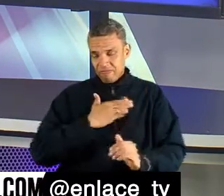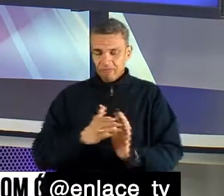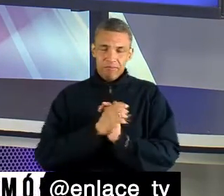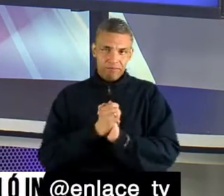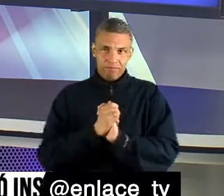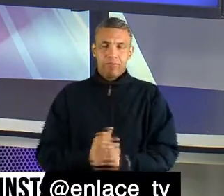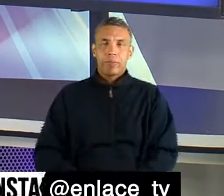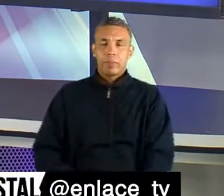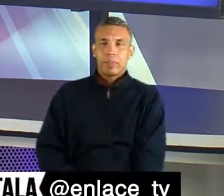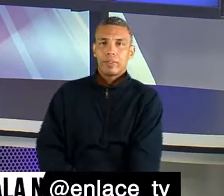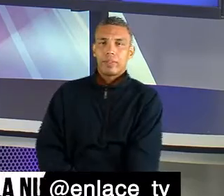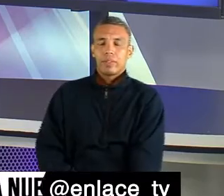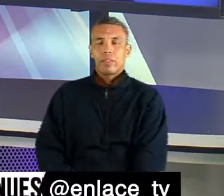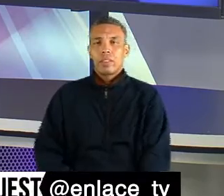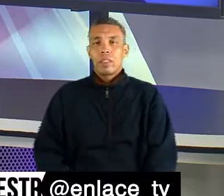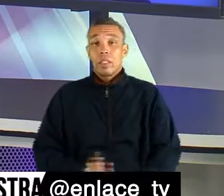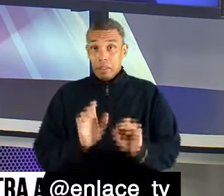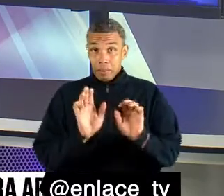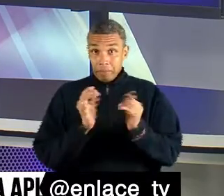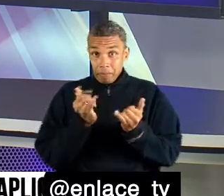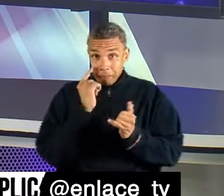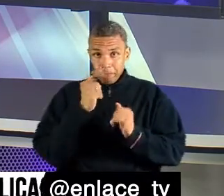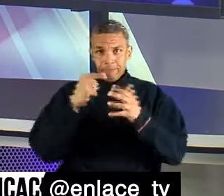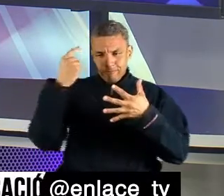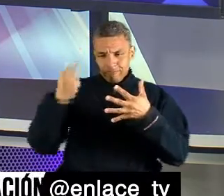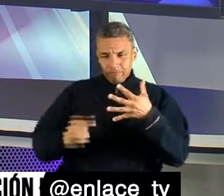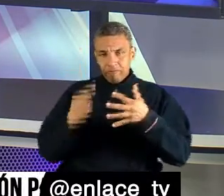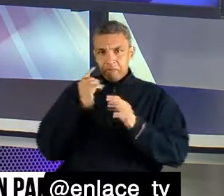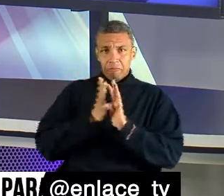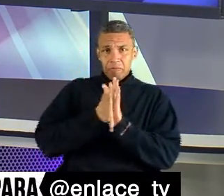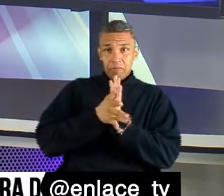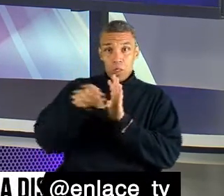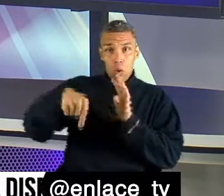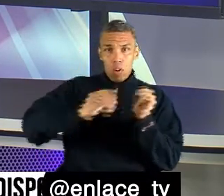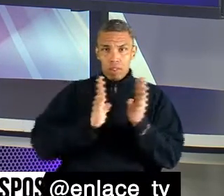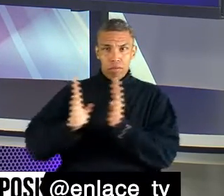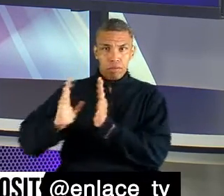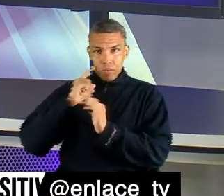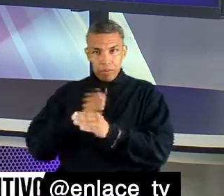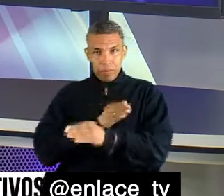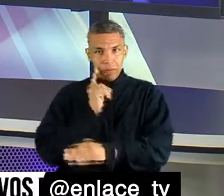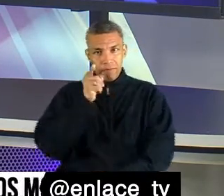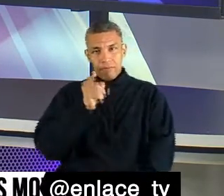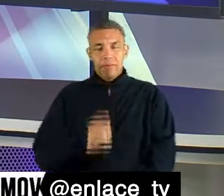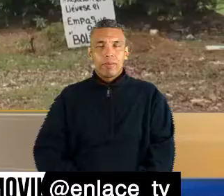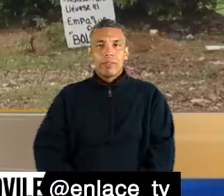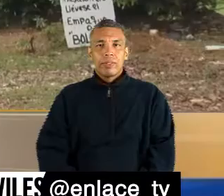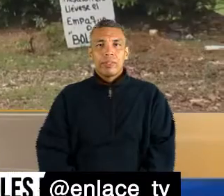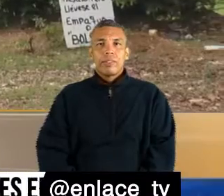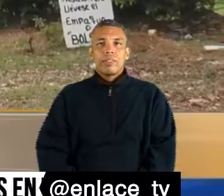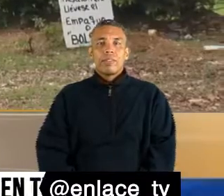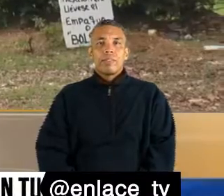www.enlacetelevisión.com. Gracias por preferirnos. A continuación, conozca los titulares de los hechos que hoy son noticia.